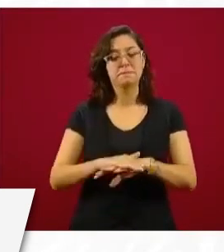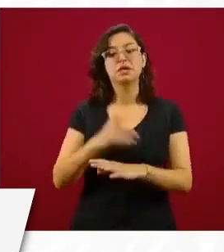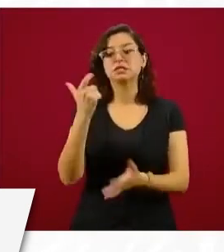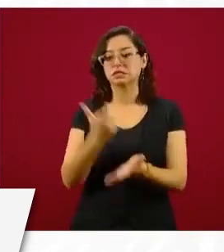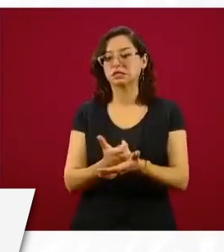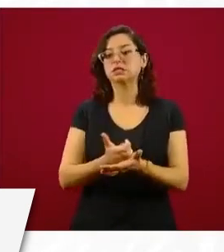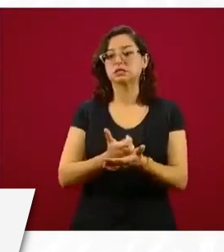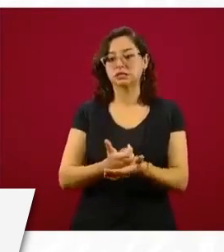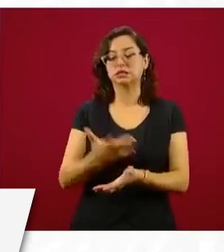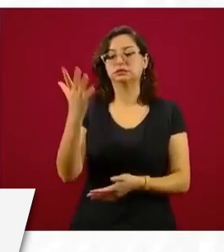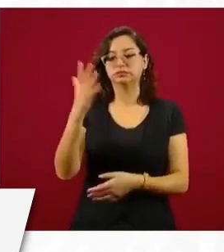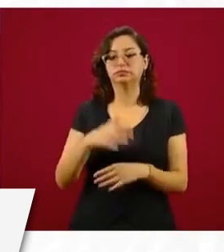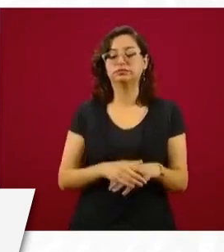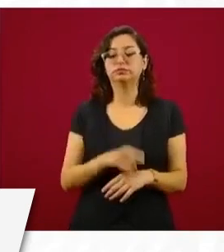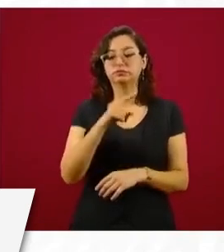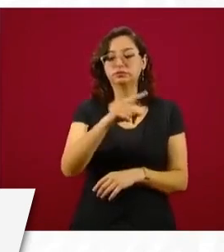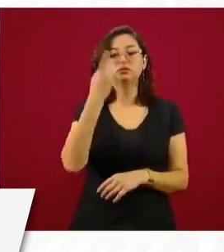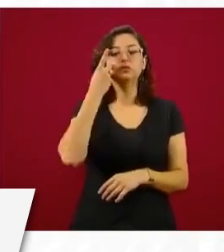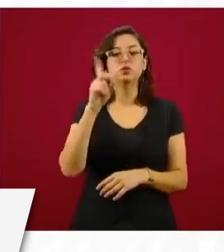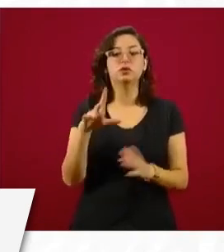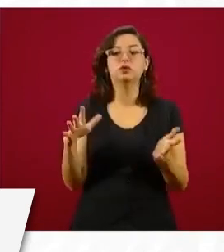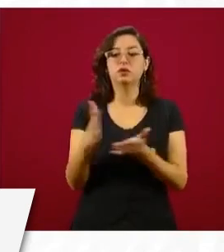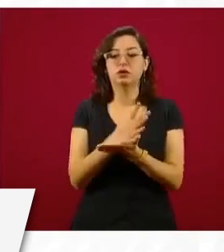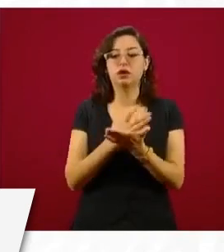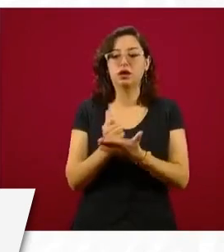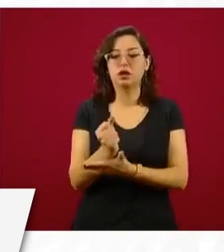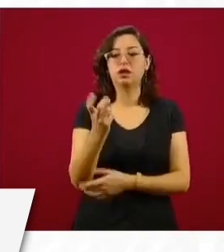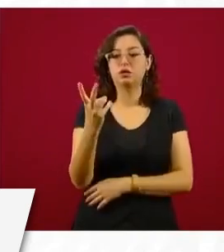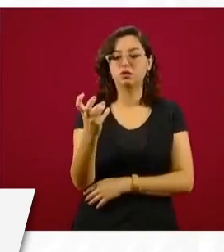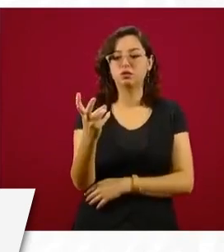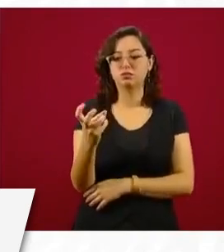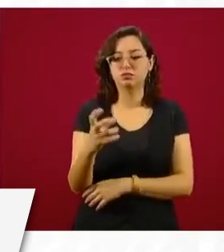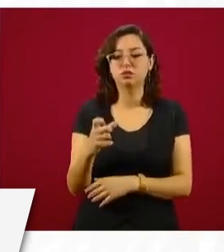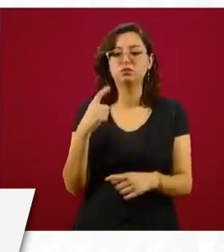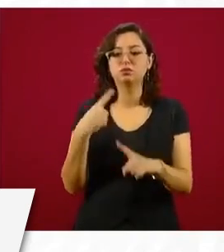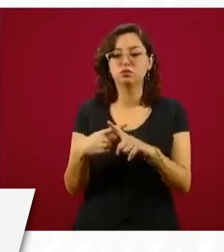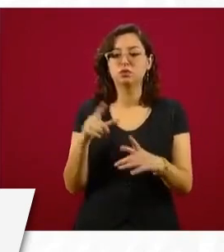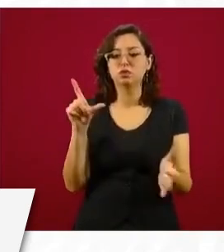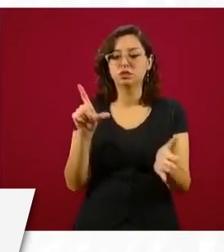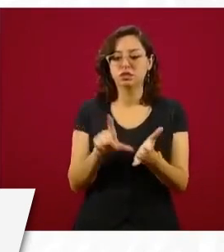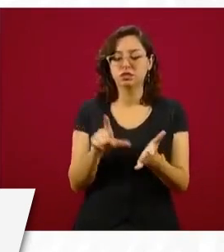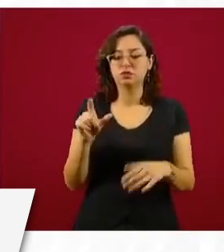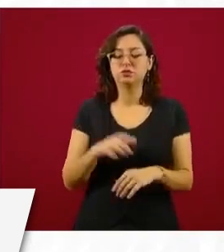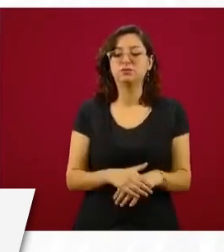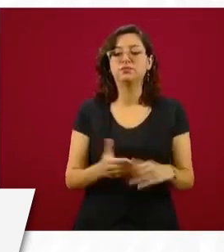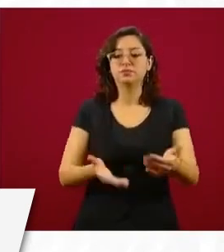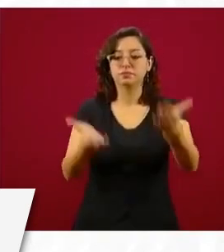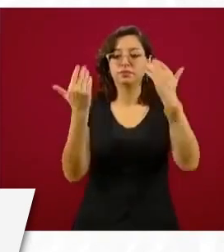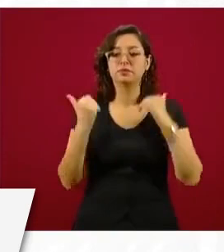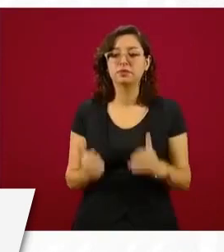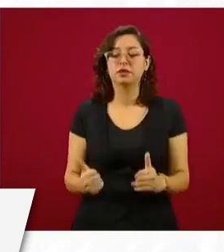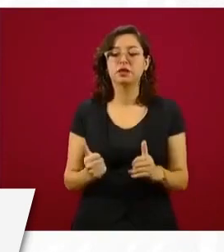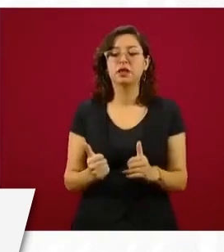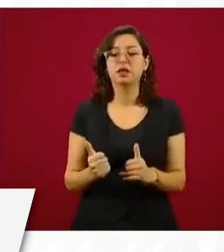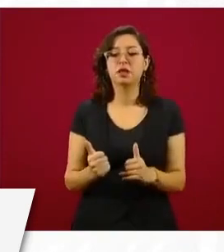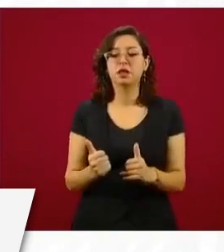con un margen de 2 pesos 72 centavos. En el caso de la regular más económica es